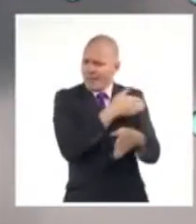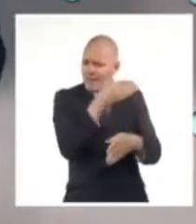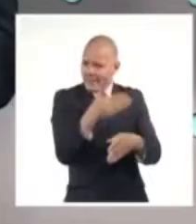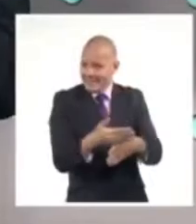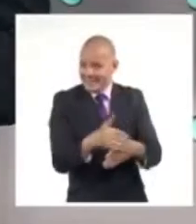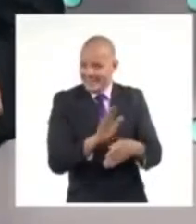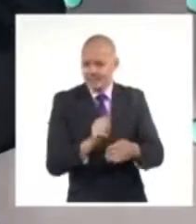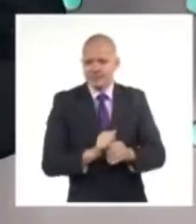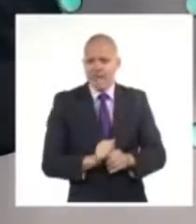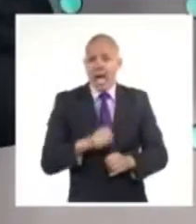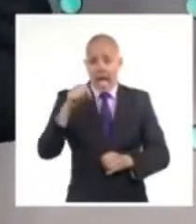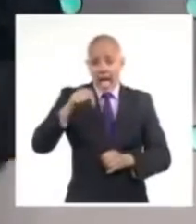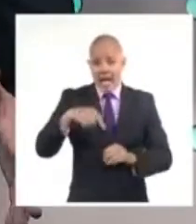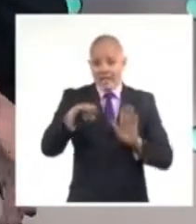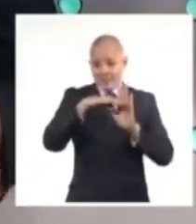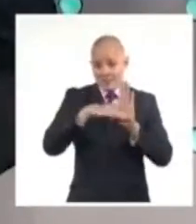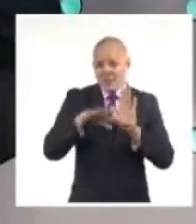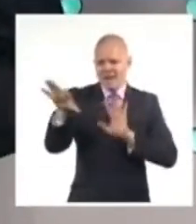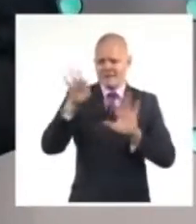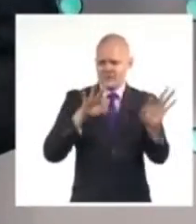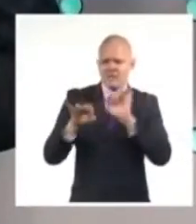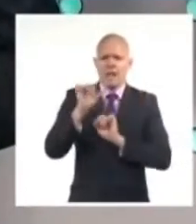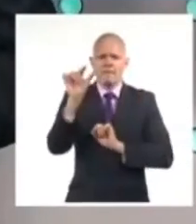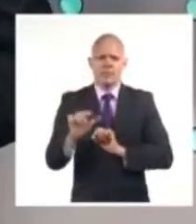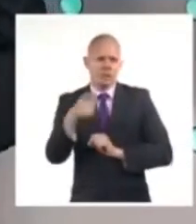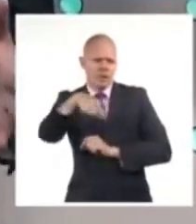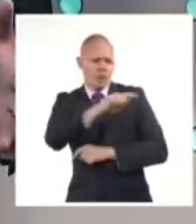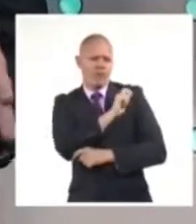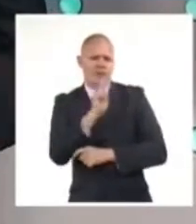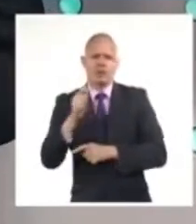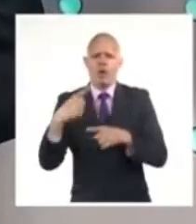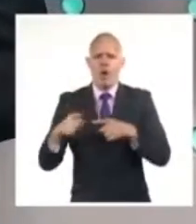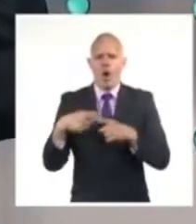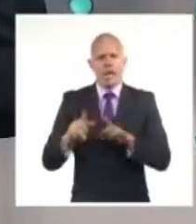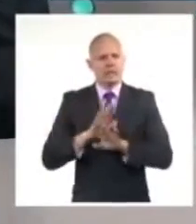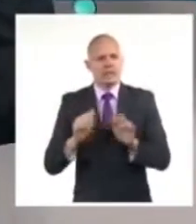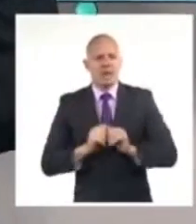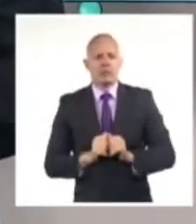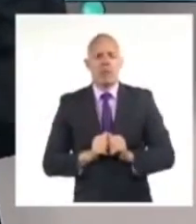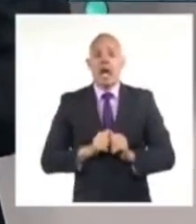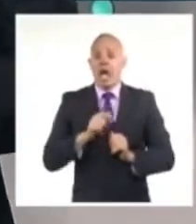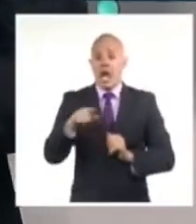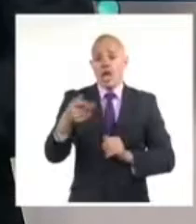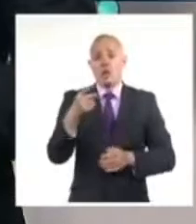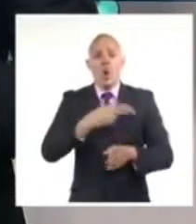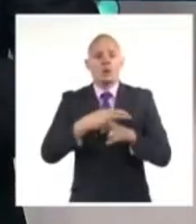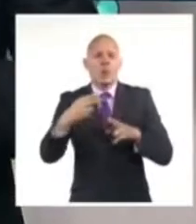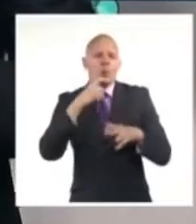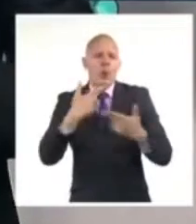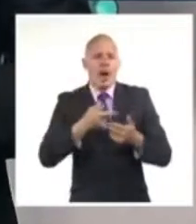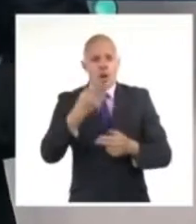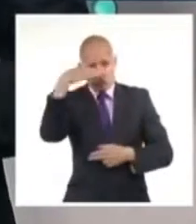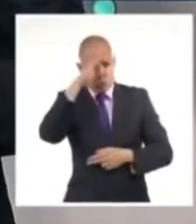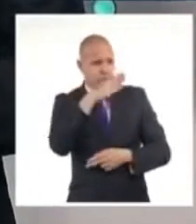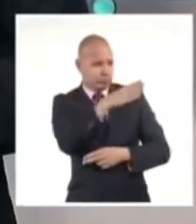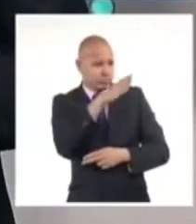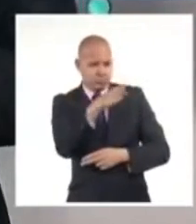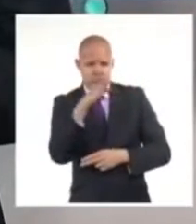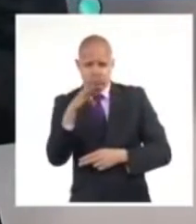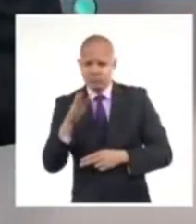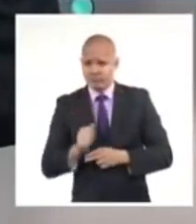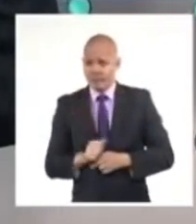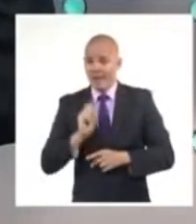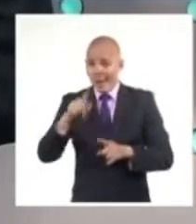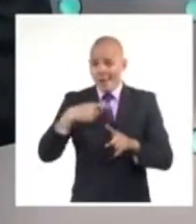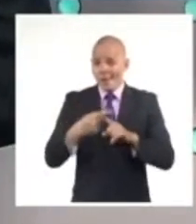presencia de varios profesores, de especialistas en todo el país, pero concretamente en los medios nacionales de comunicación,